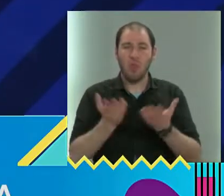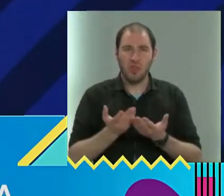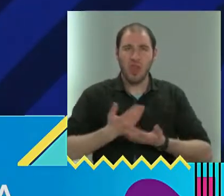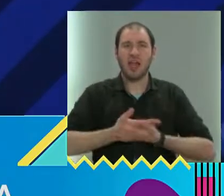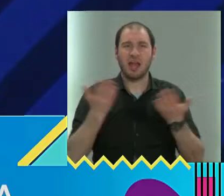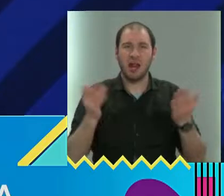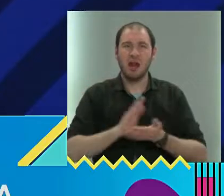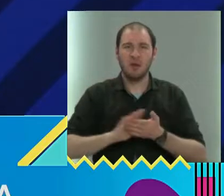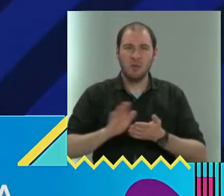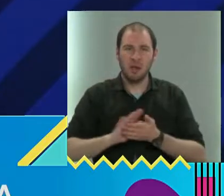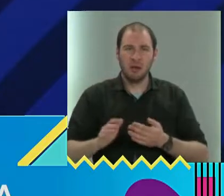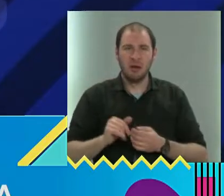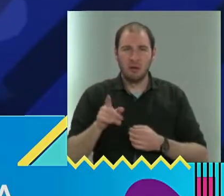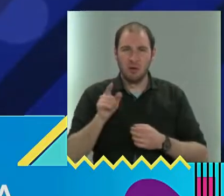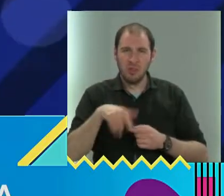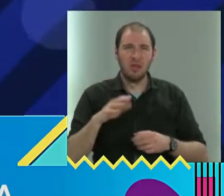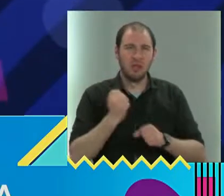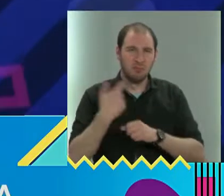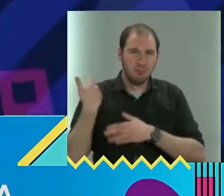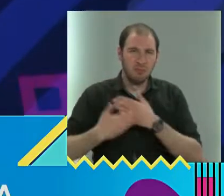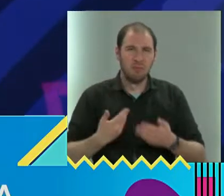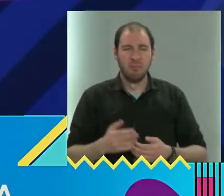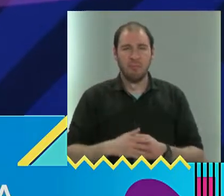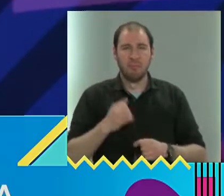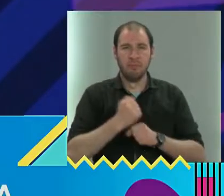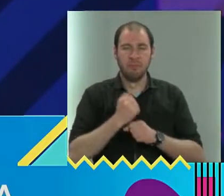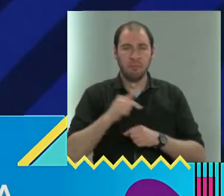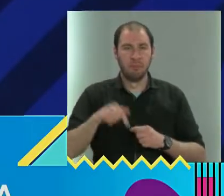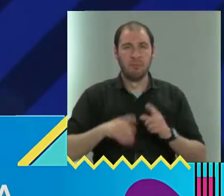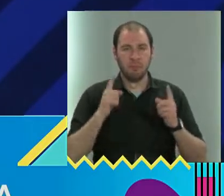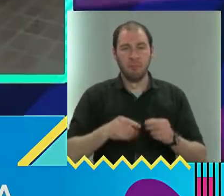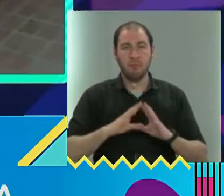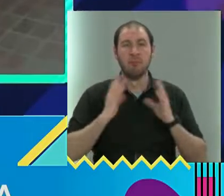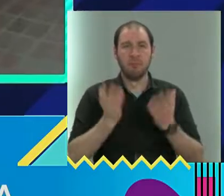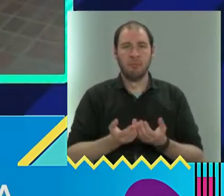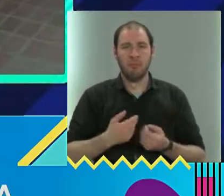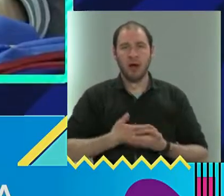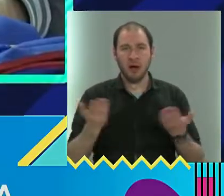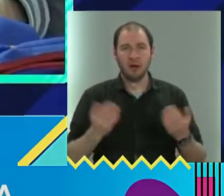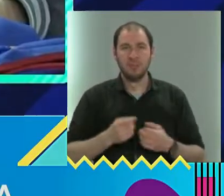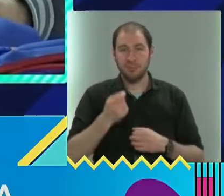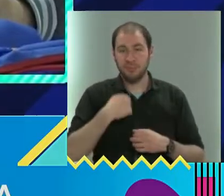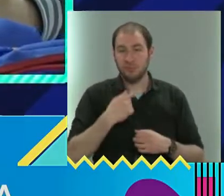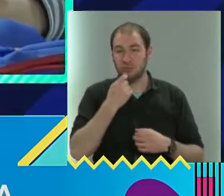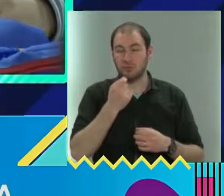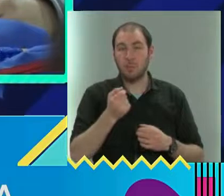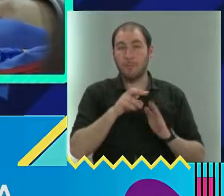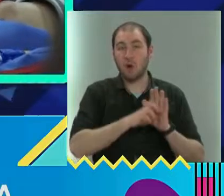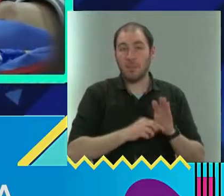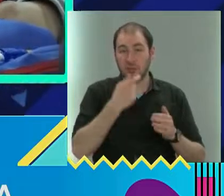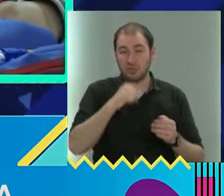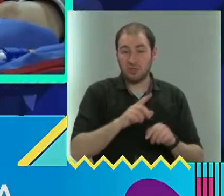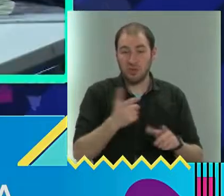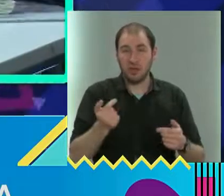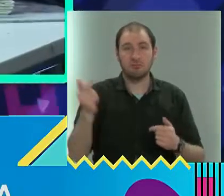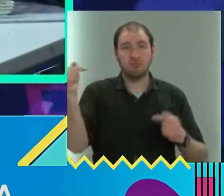esto es lo nuevo y esto ustedes lo han estado trabajando, el empleo hoy también está globalizado, entonces si yo no tengo programadores en Mendoza, me